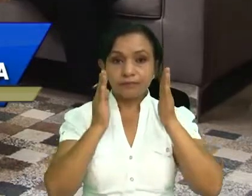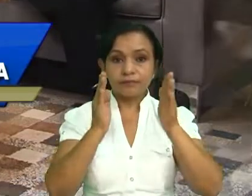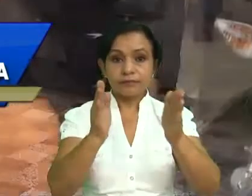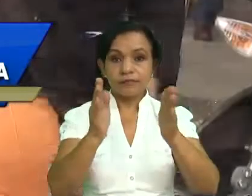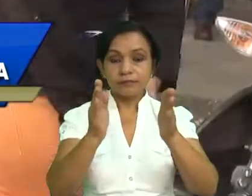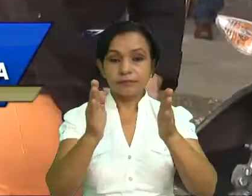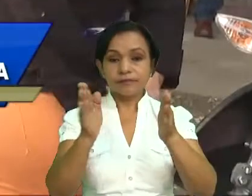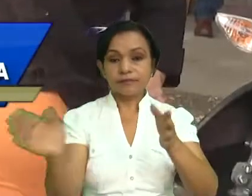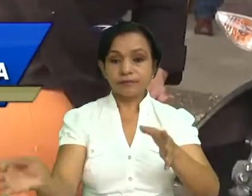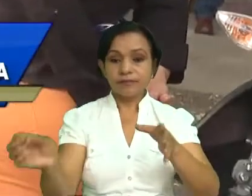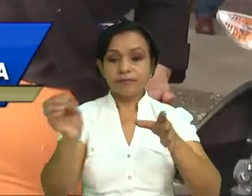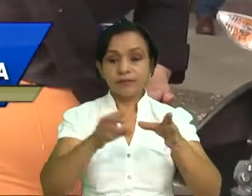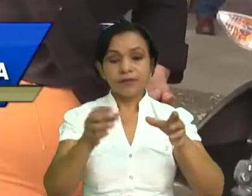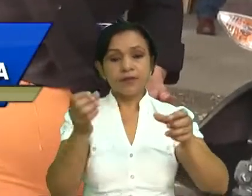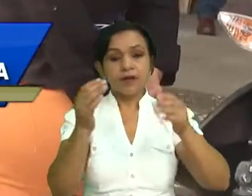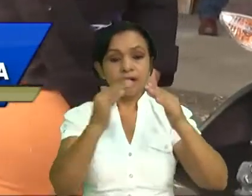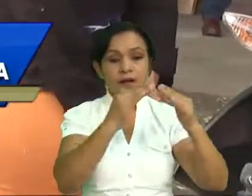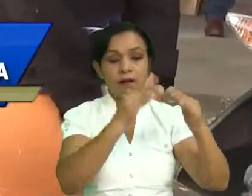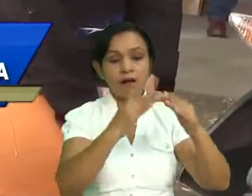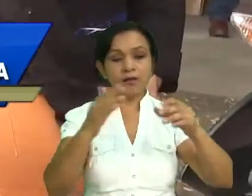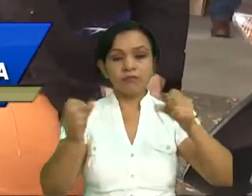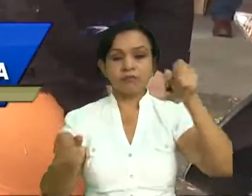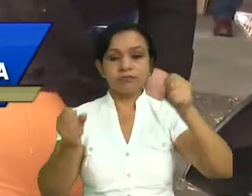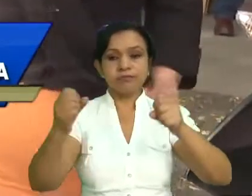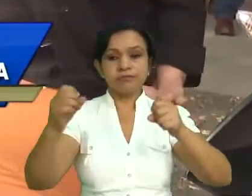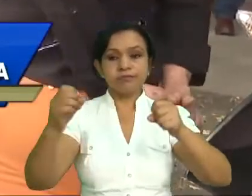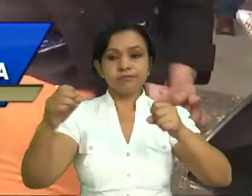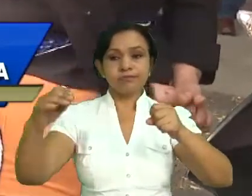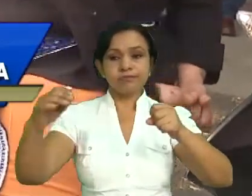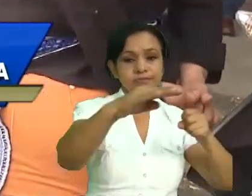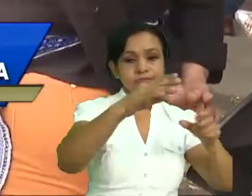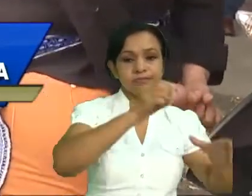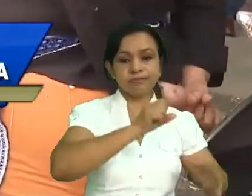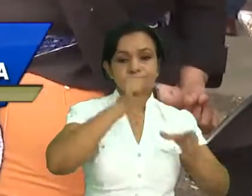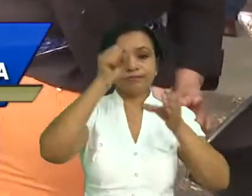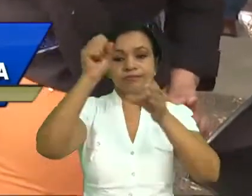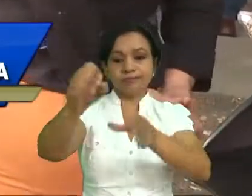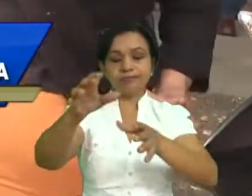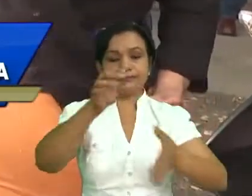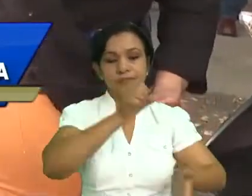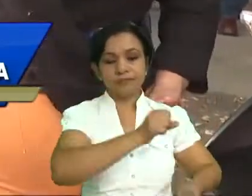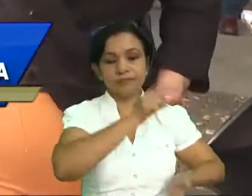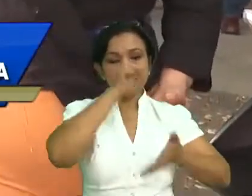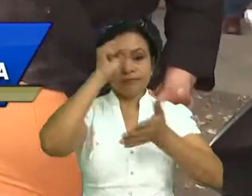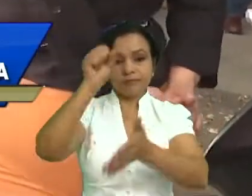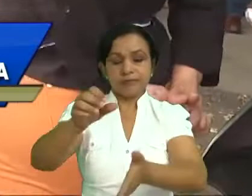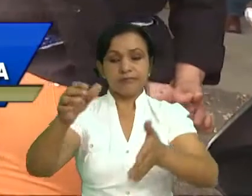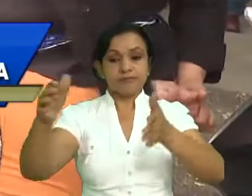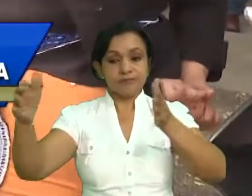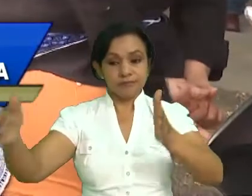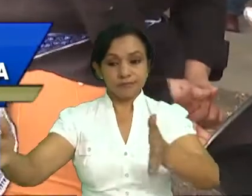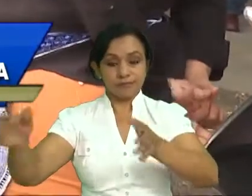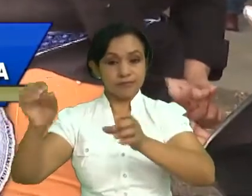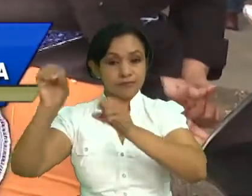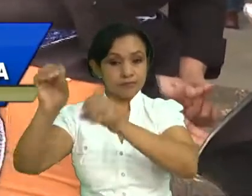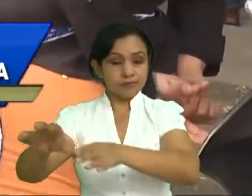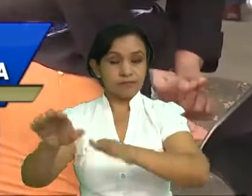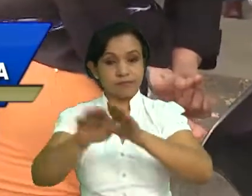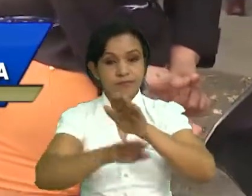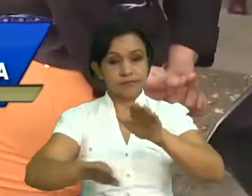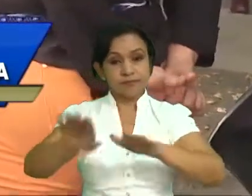de recolección domiciliar, donde las familias pueden depositar la basura en su lugar. Tenemos también más